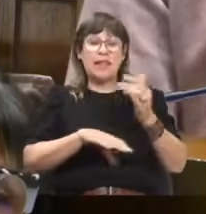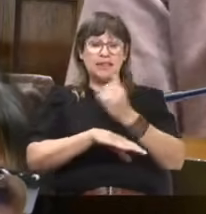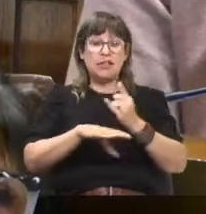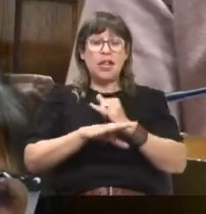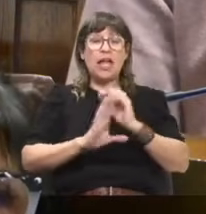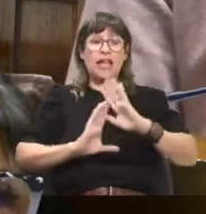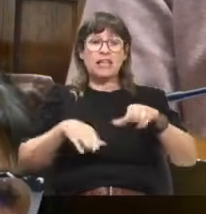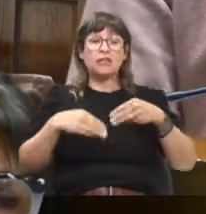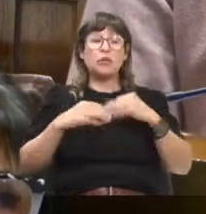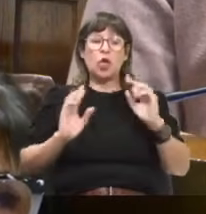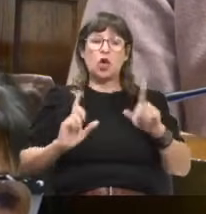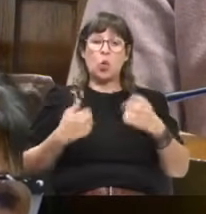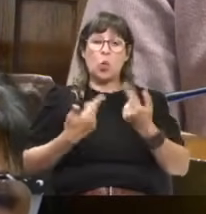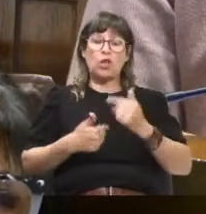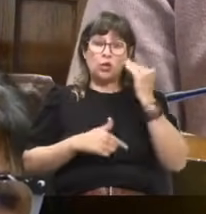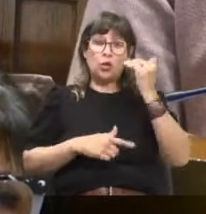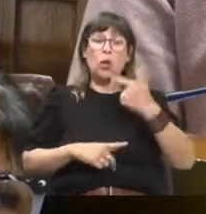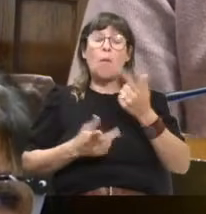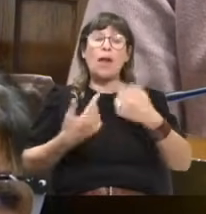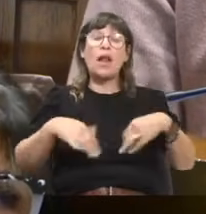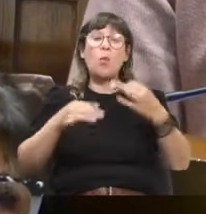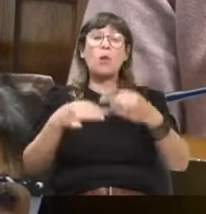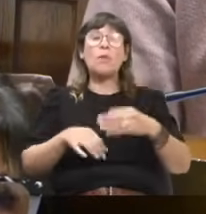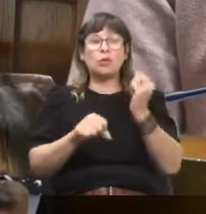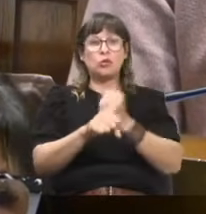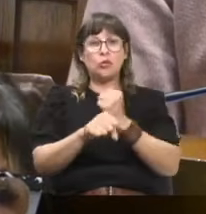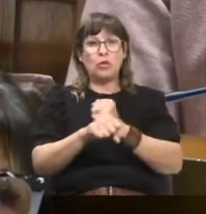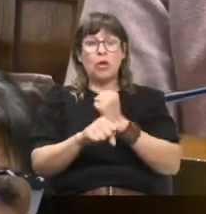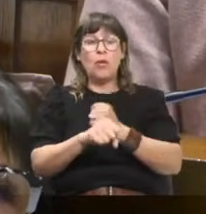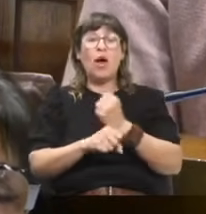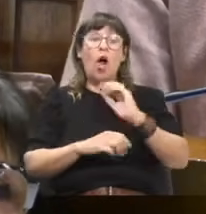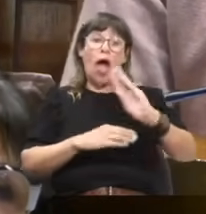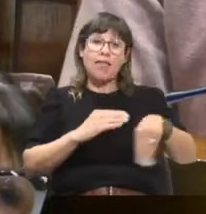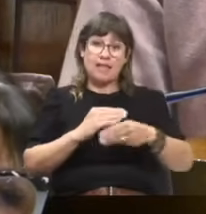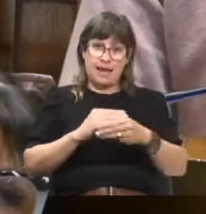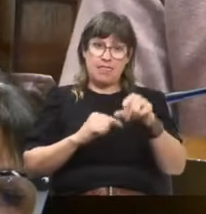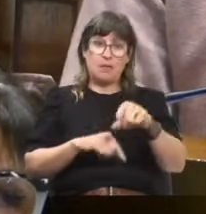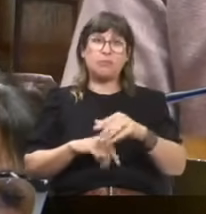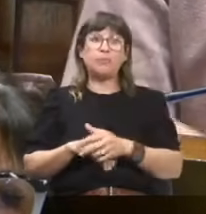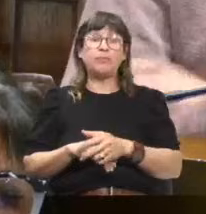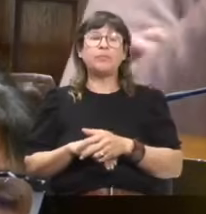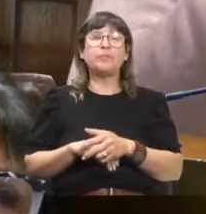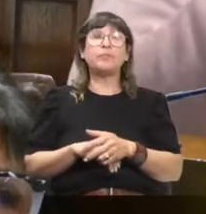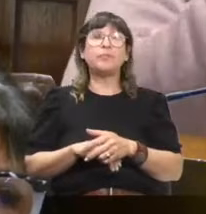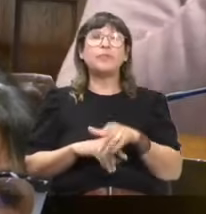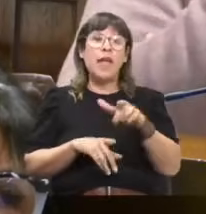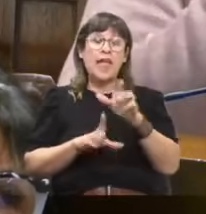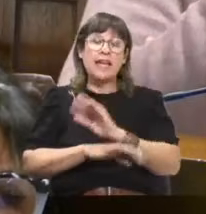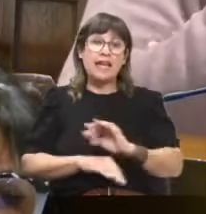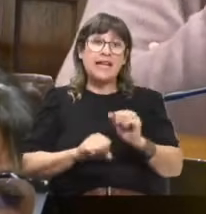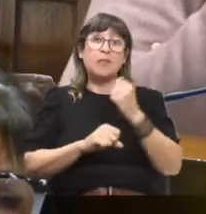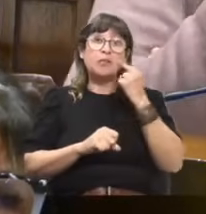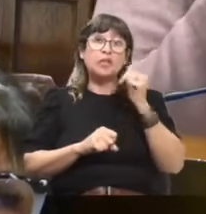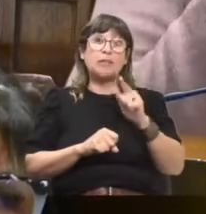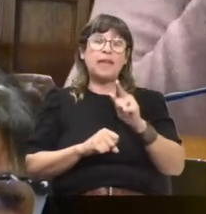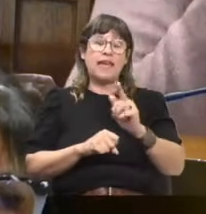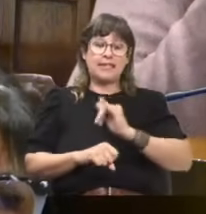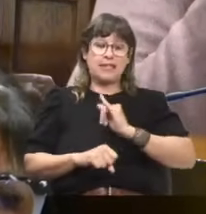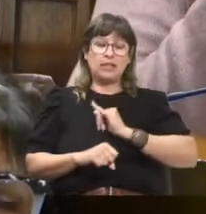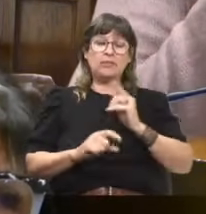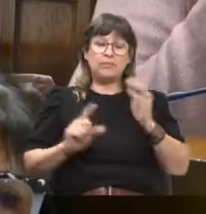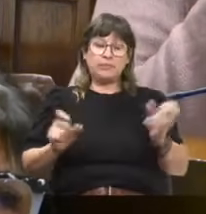docentes para el cumplimiento de sus tareas, agregando que la posibilidad de que se identifiquen